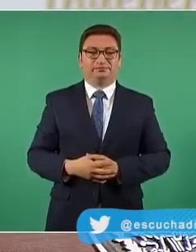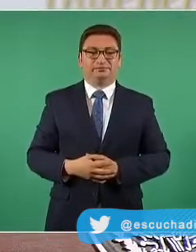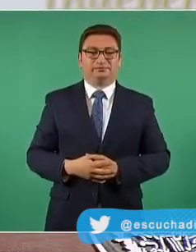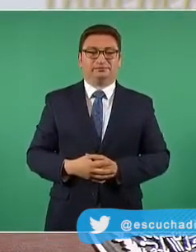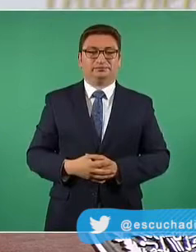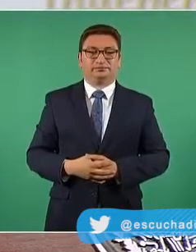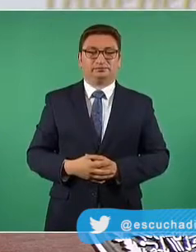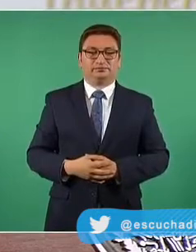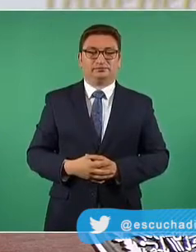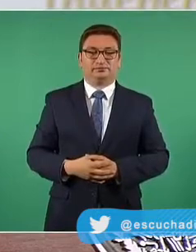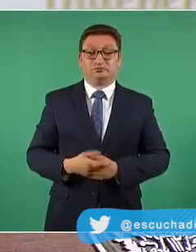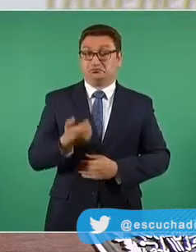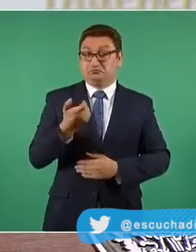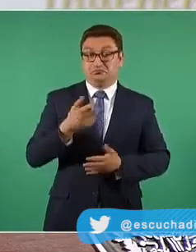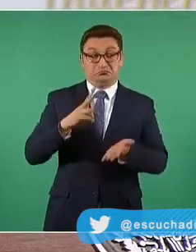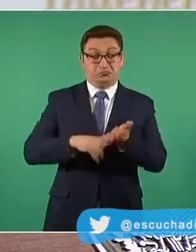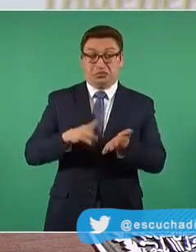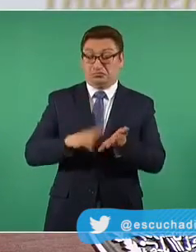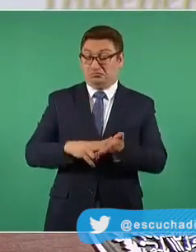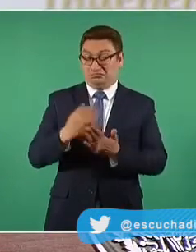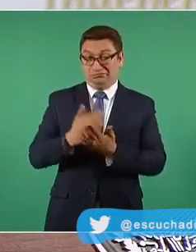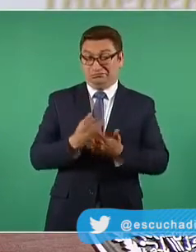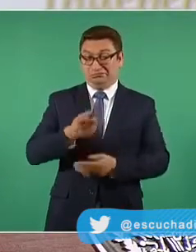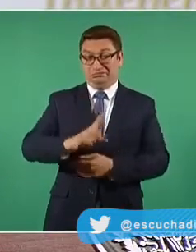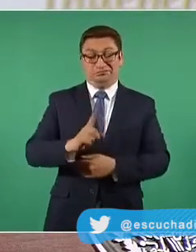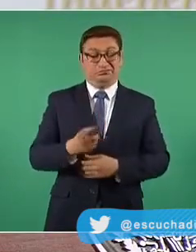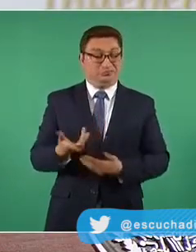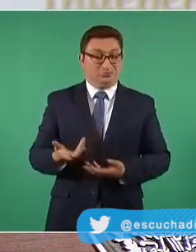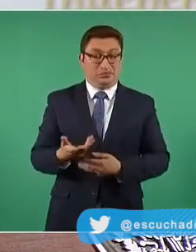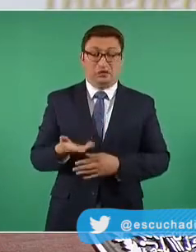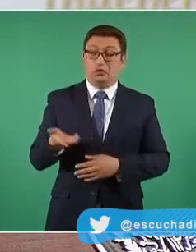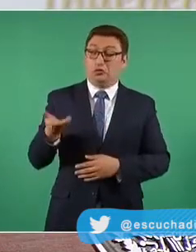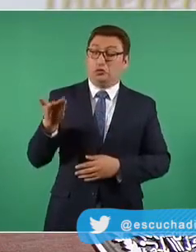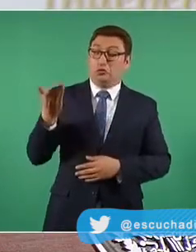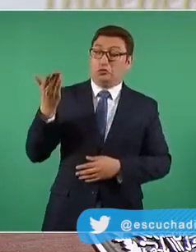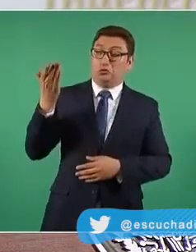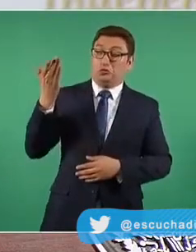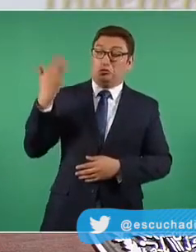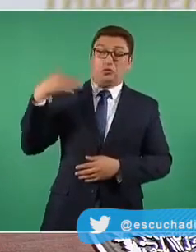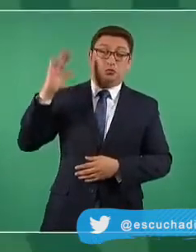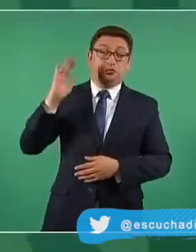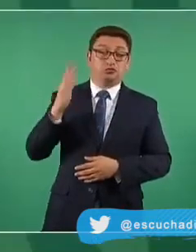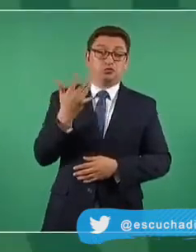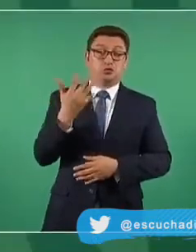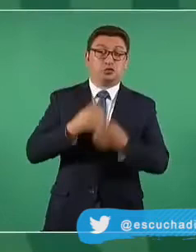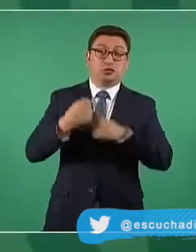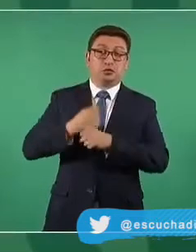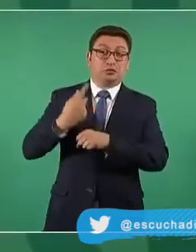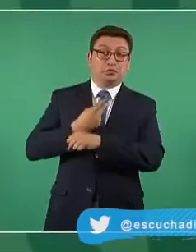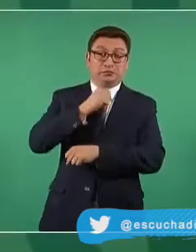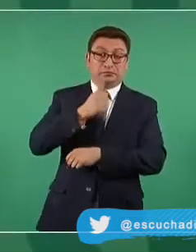no sucedía esto desde hace 50 años.